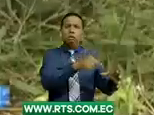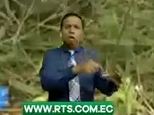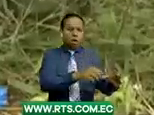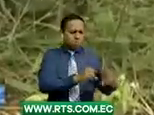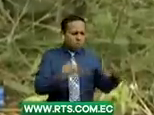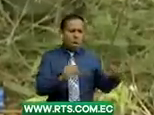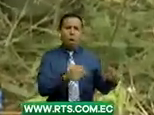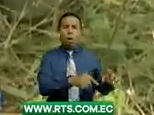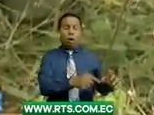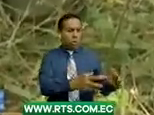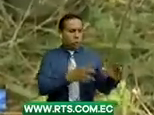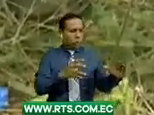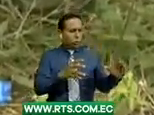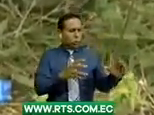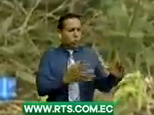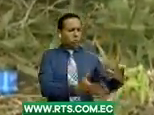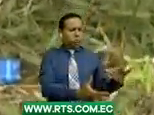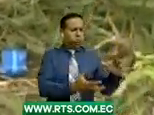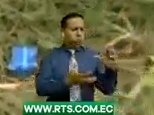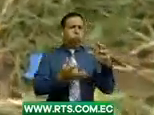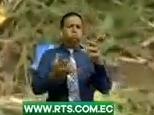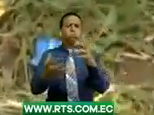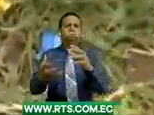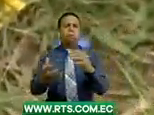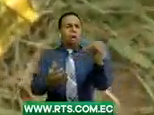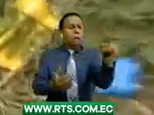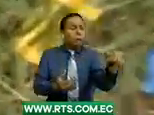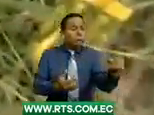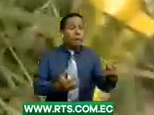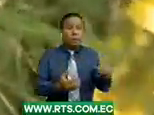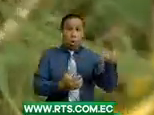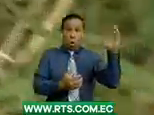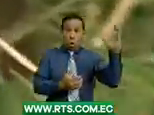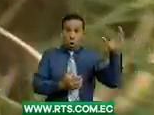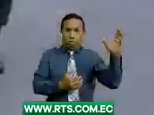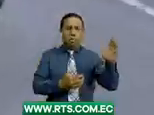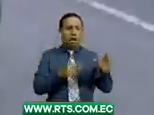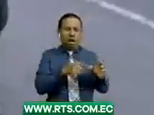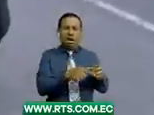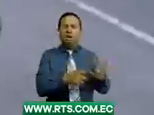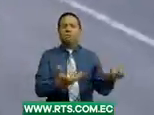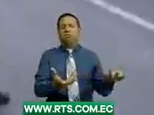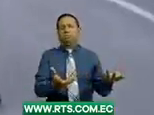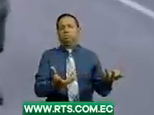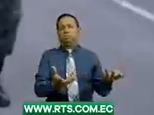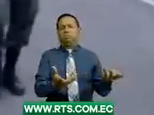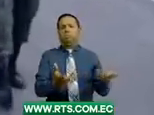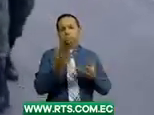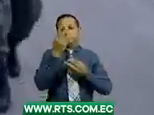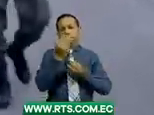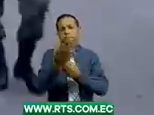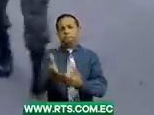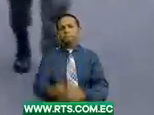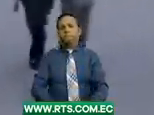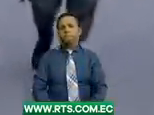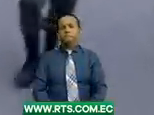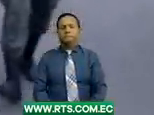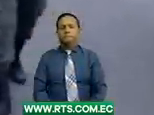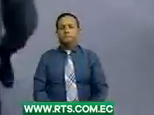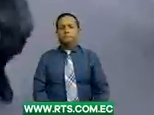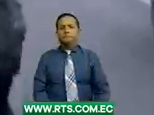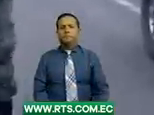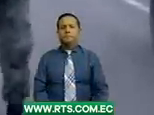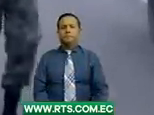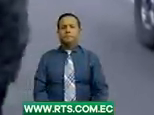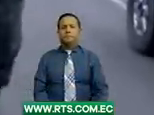cadena, en el límite mismo internacional con Colombia. Desde la frontera norte, con imágenes de Francisco